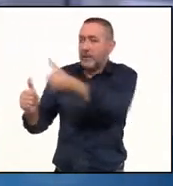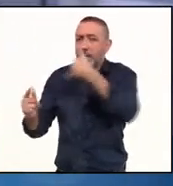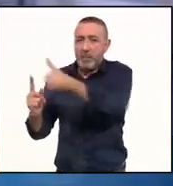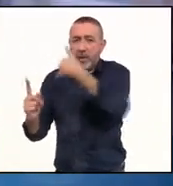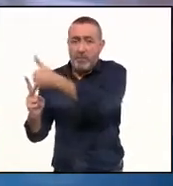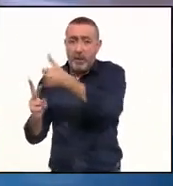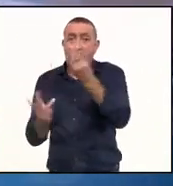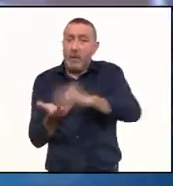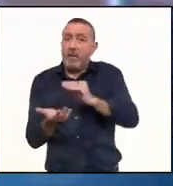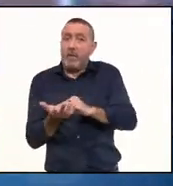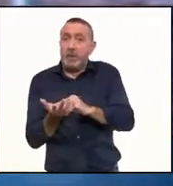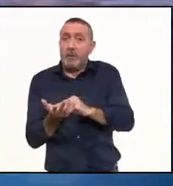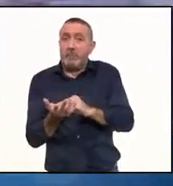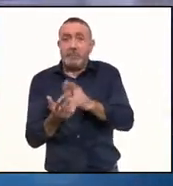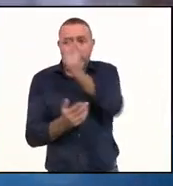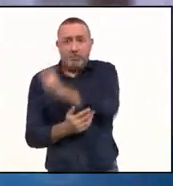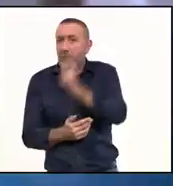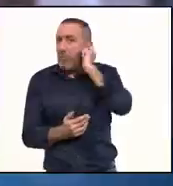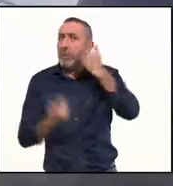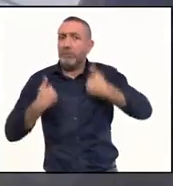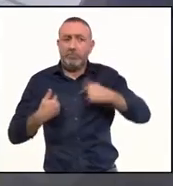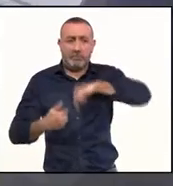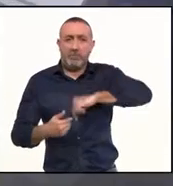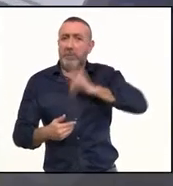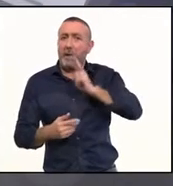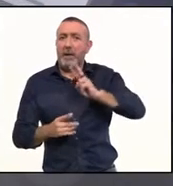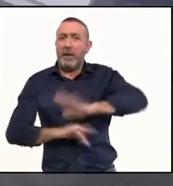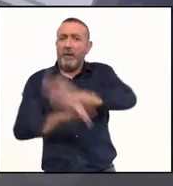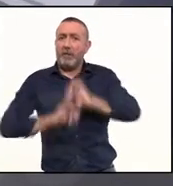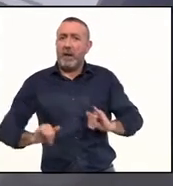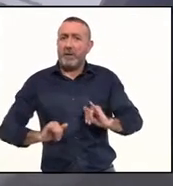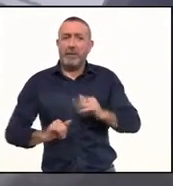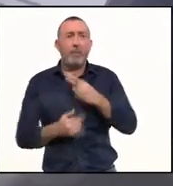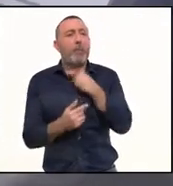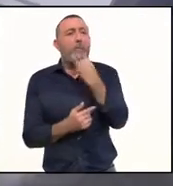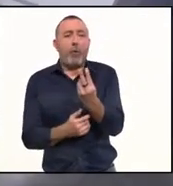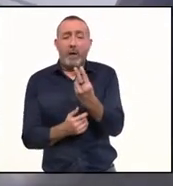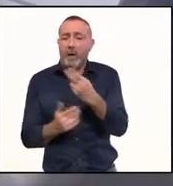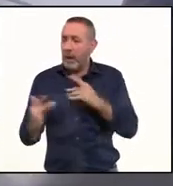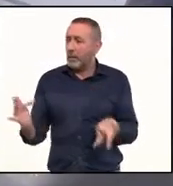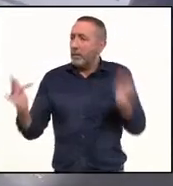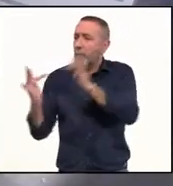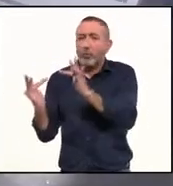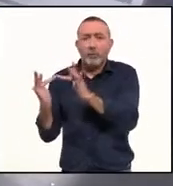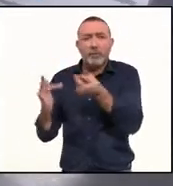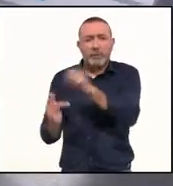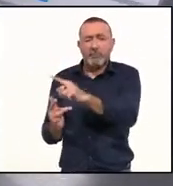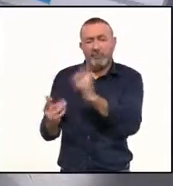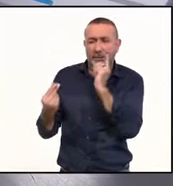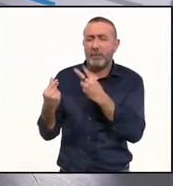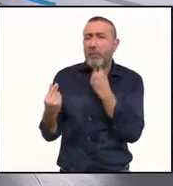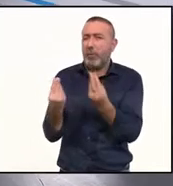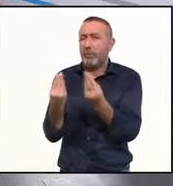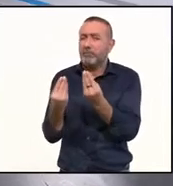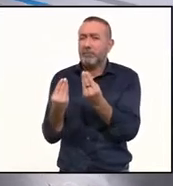en que la víctima es feliz está tranquila y de pronto cuando interactuamos con ellas nos damos cuenta que ya no está así